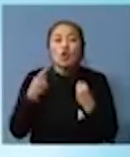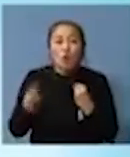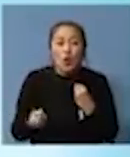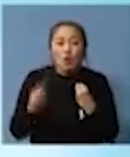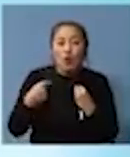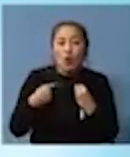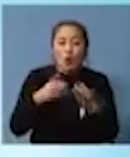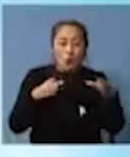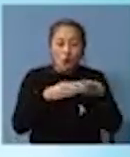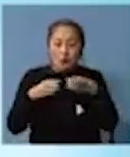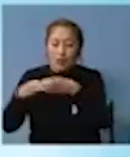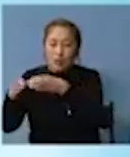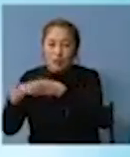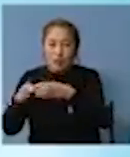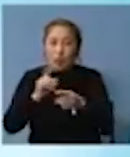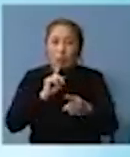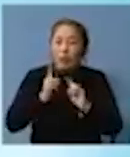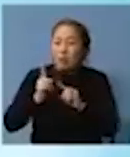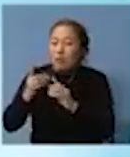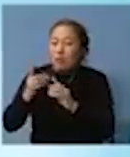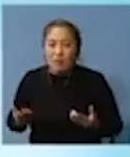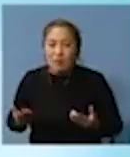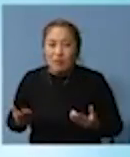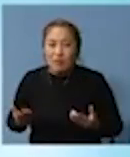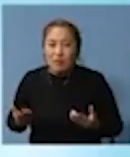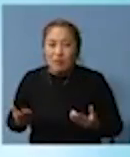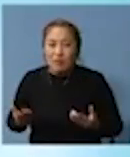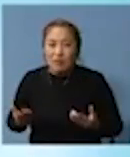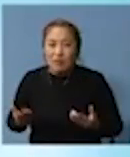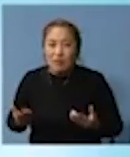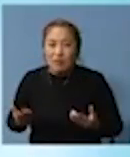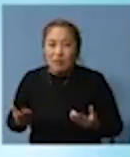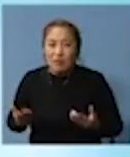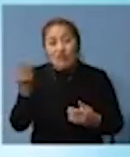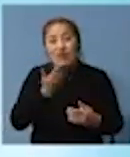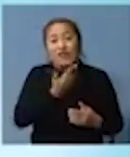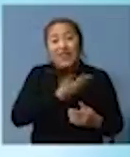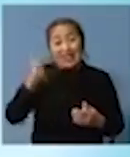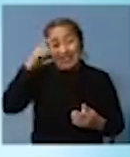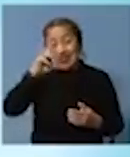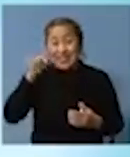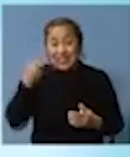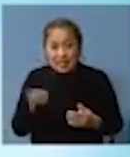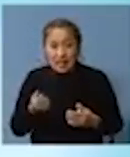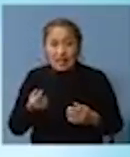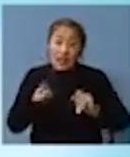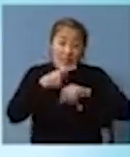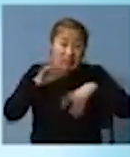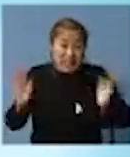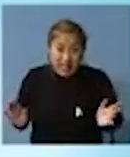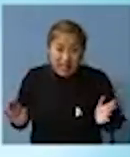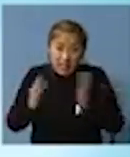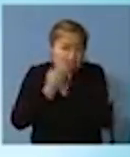los distintos partidos las entidades públicas donde he trabajado. Ahora, si Ferreira llega al gobierno, ¿qué va a hacer? ¿Va a vender también